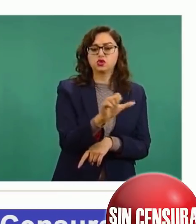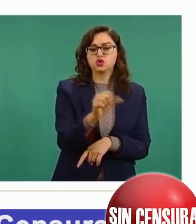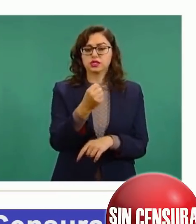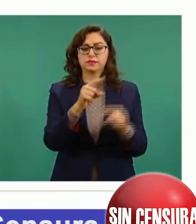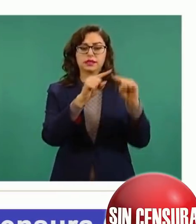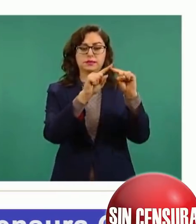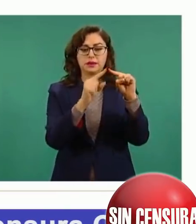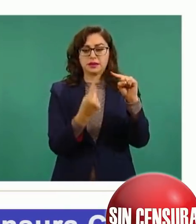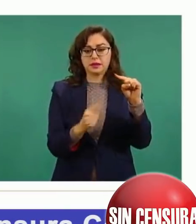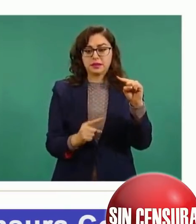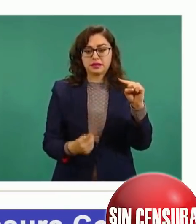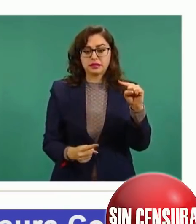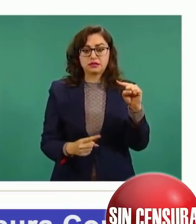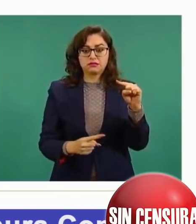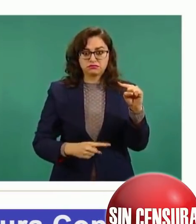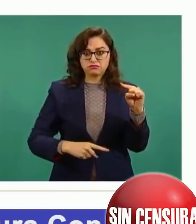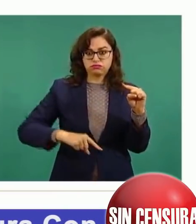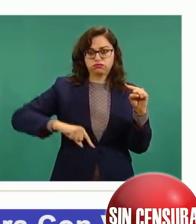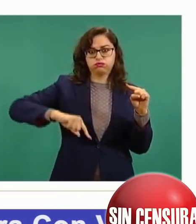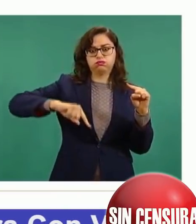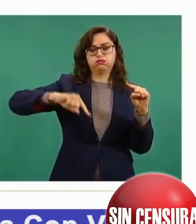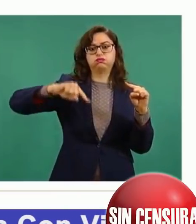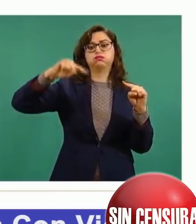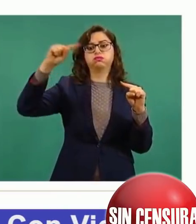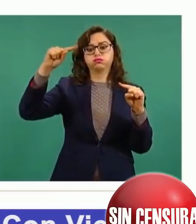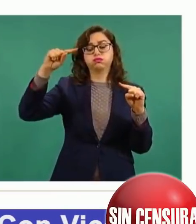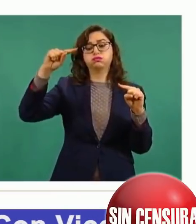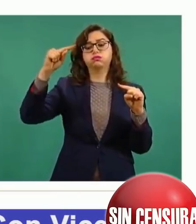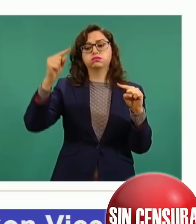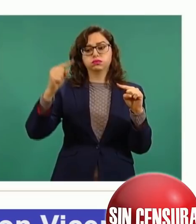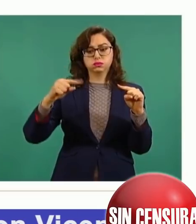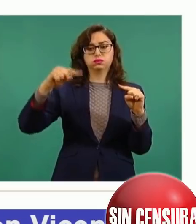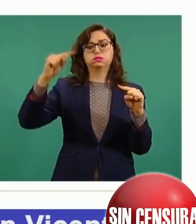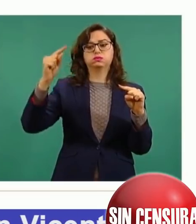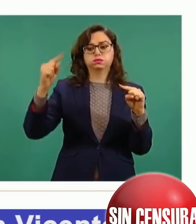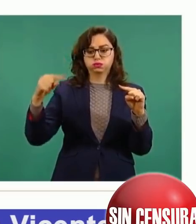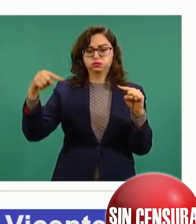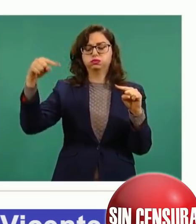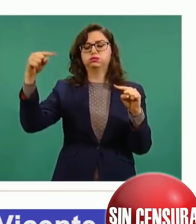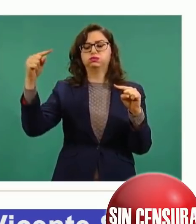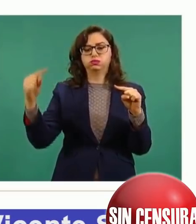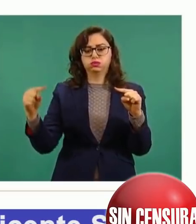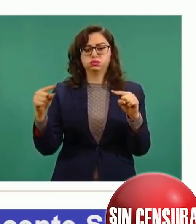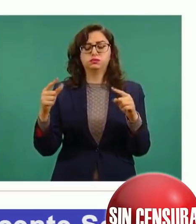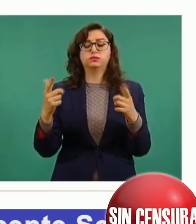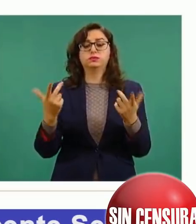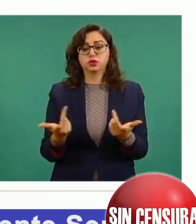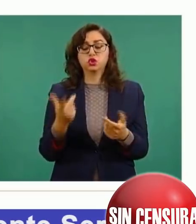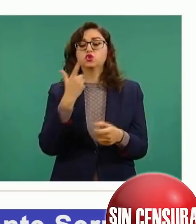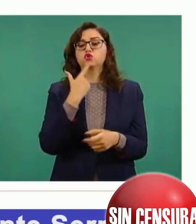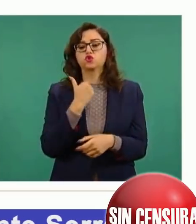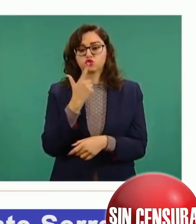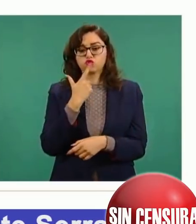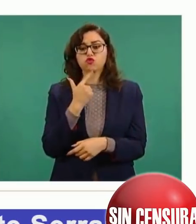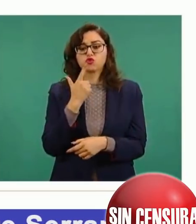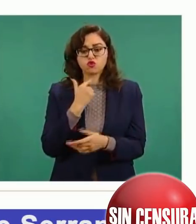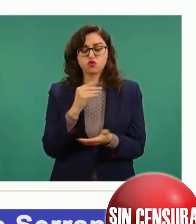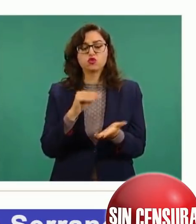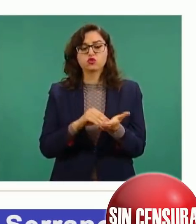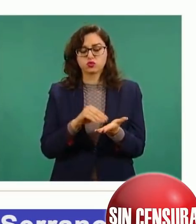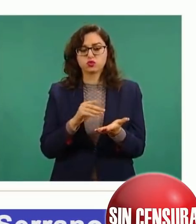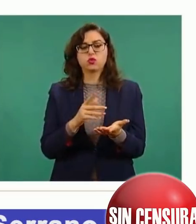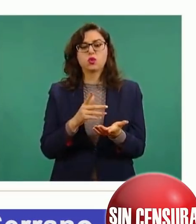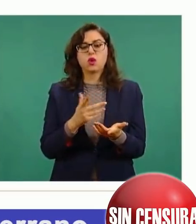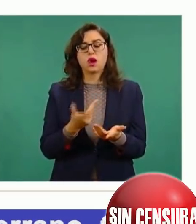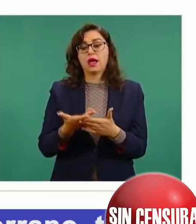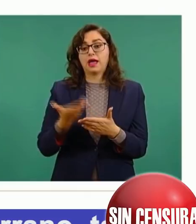agosto-septiembre, después subida y después un descenso lento con subidas y bajadas. Regresó a semáforo rojo de haber estado